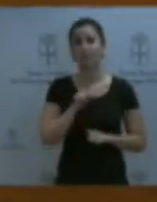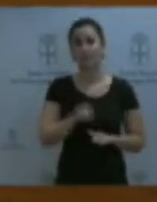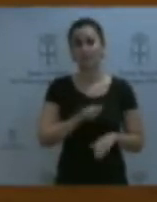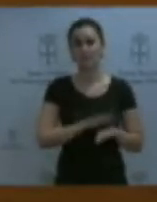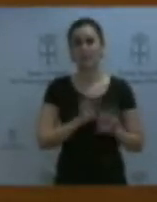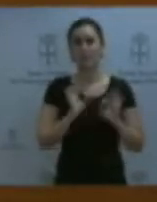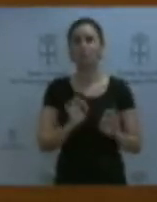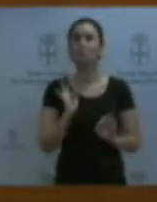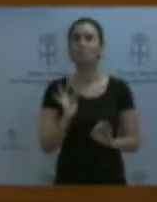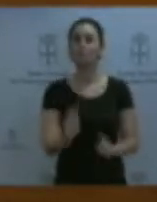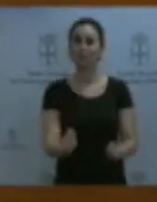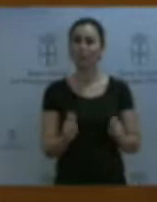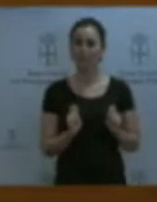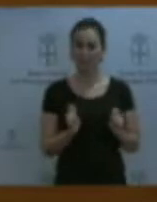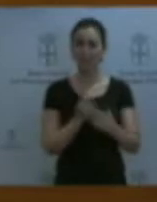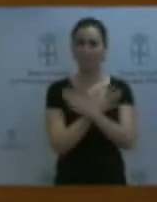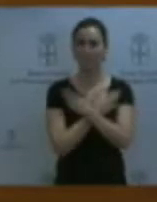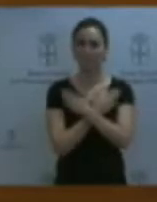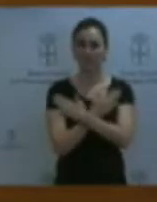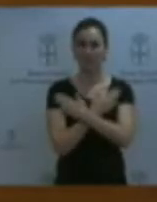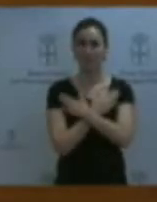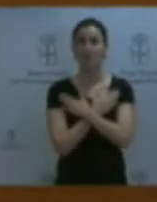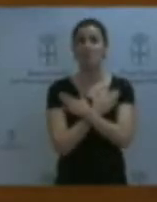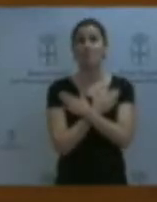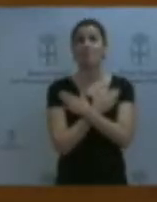es necesario, desde las señalizaciones